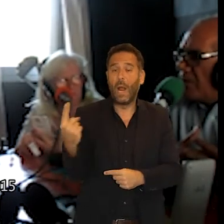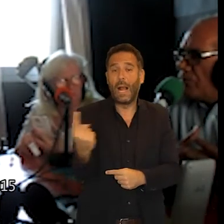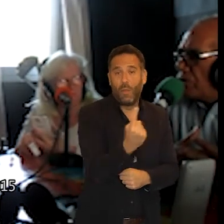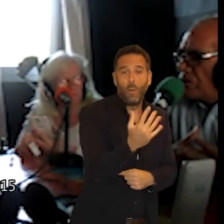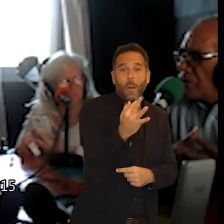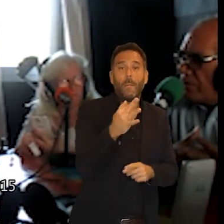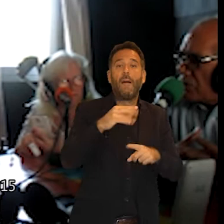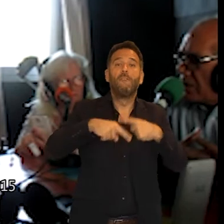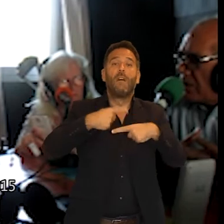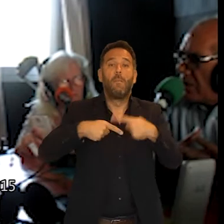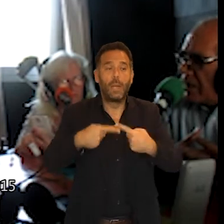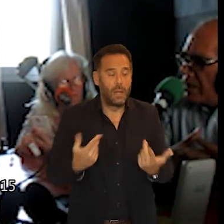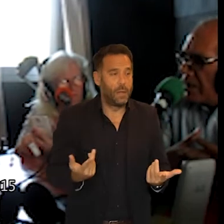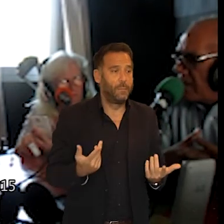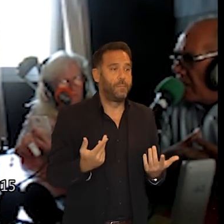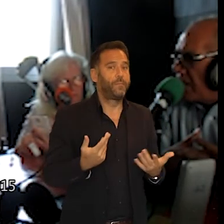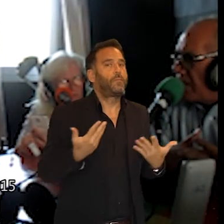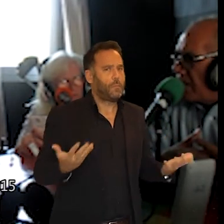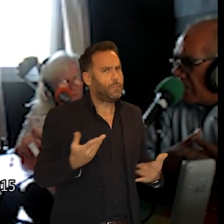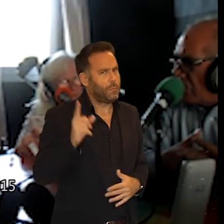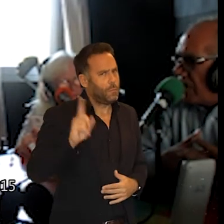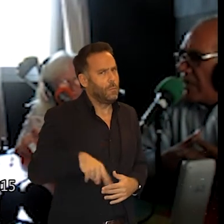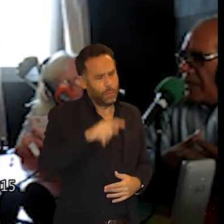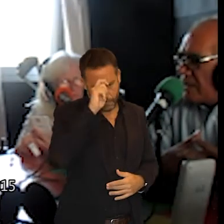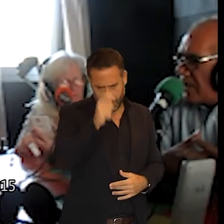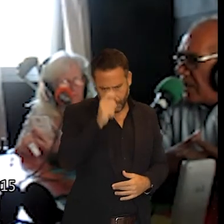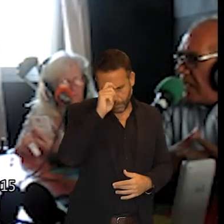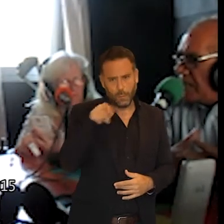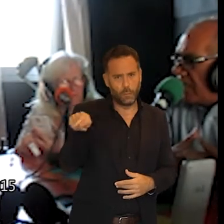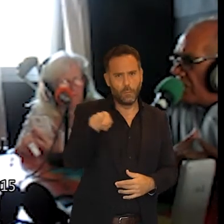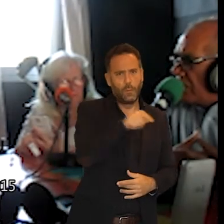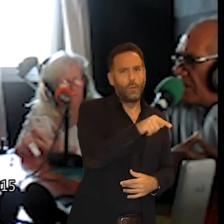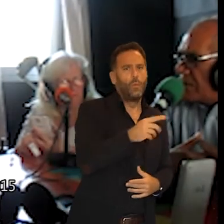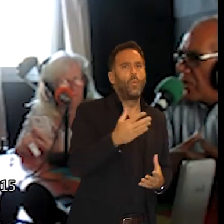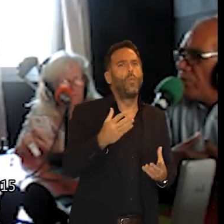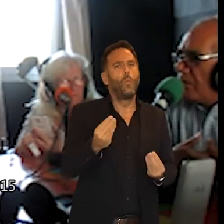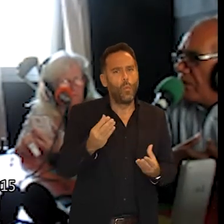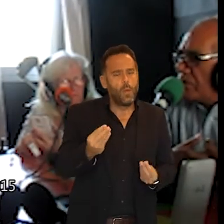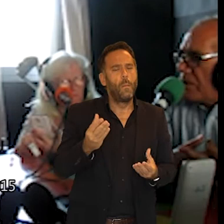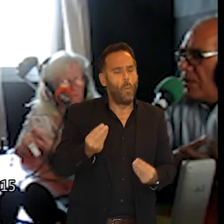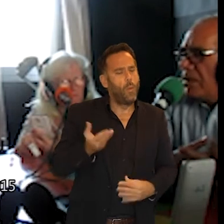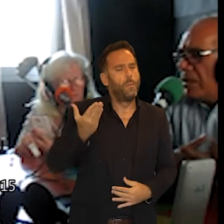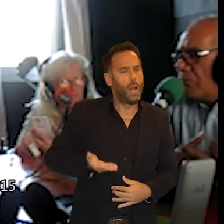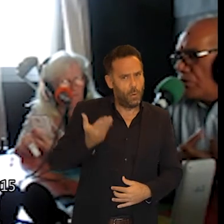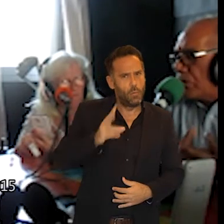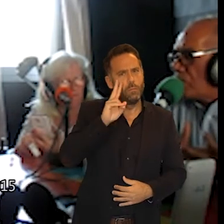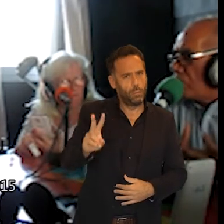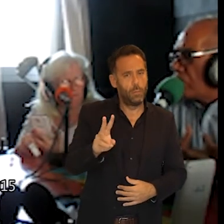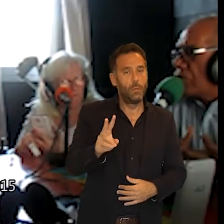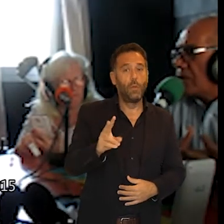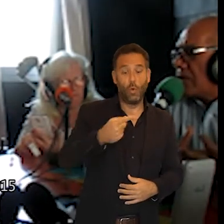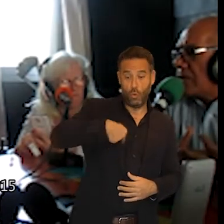para familiares, uh-huh. y también eso es muy, muy, muy, muy de valorar. Lo que si nosotros